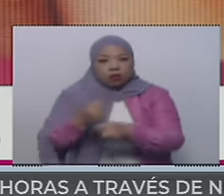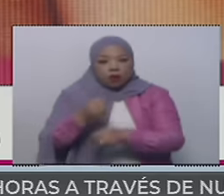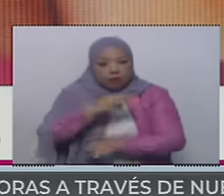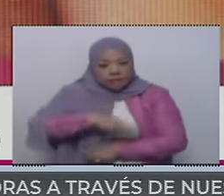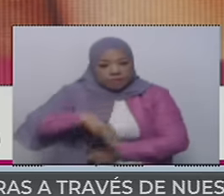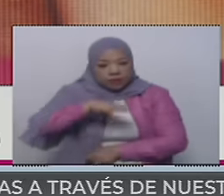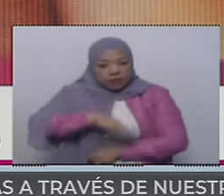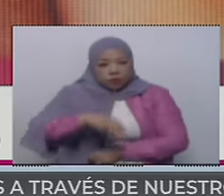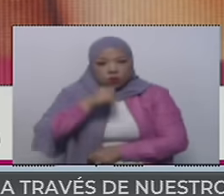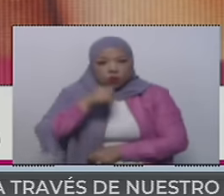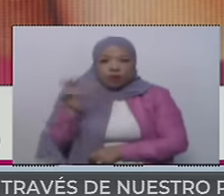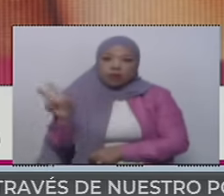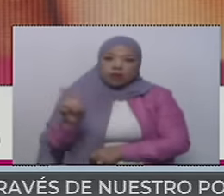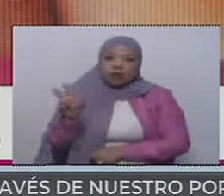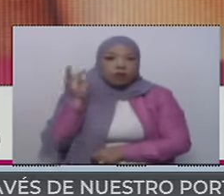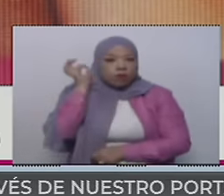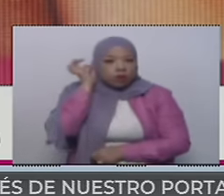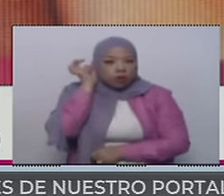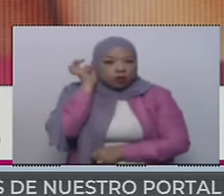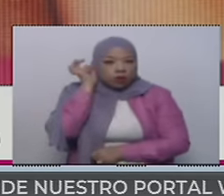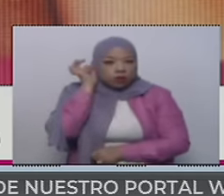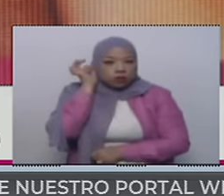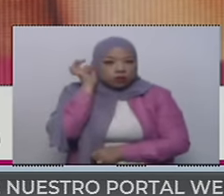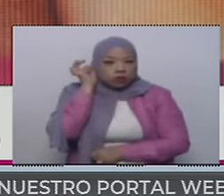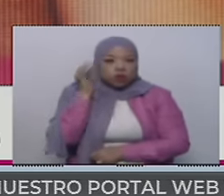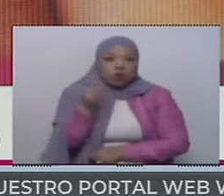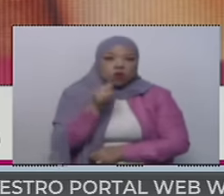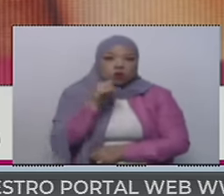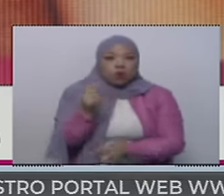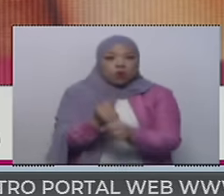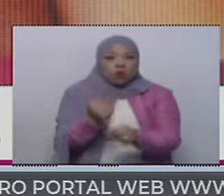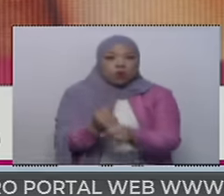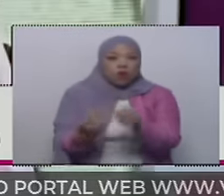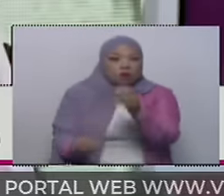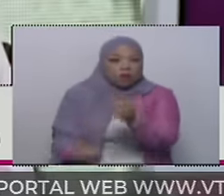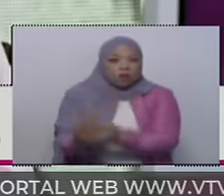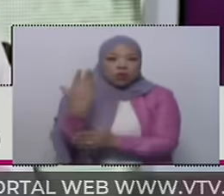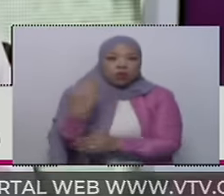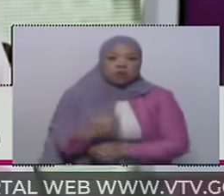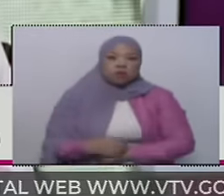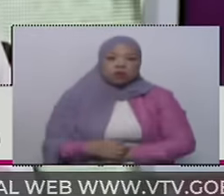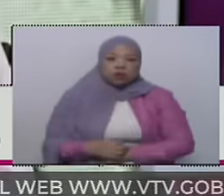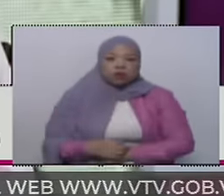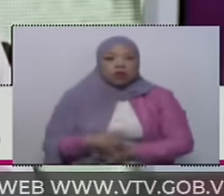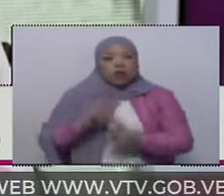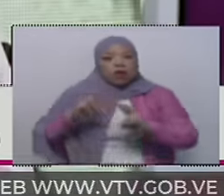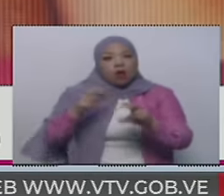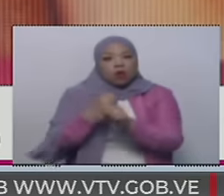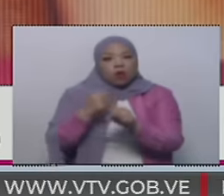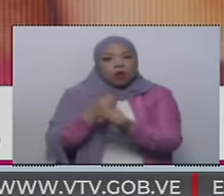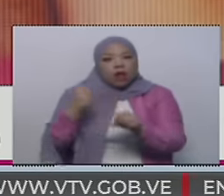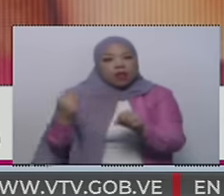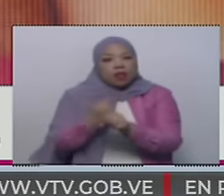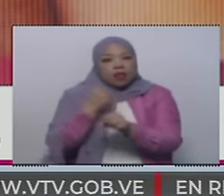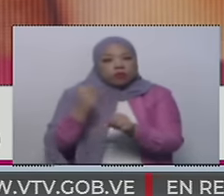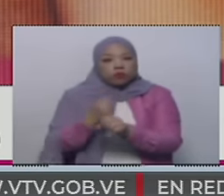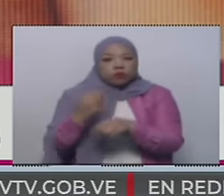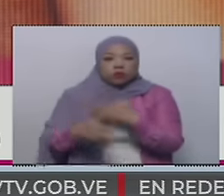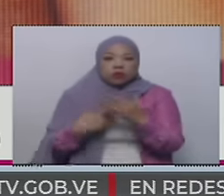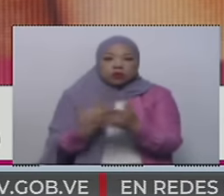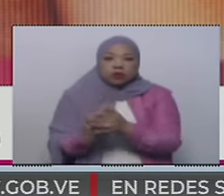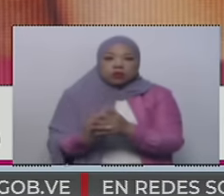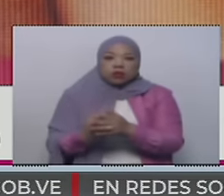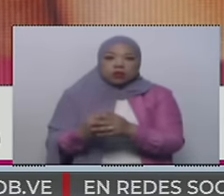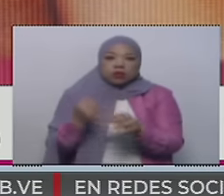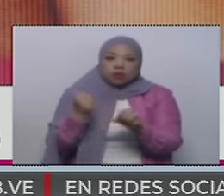Misión Venezuela Mujer. Este es un vértice fundamental. Es un tema que hemos trabajado y para lo